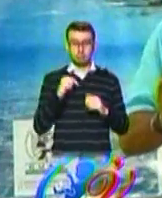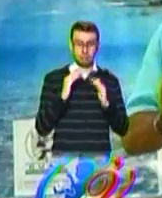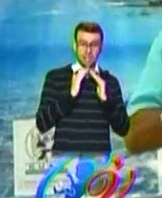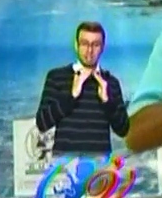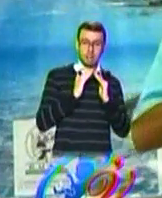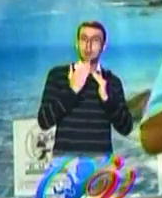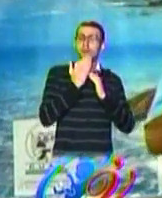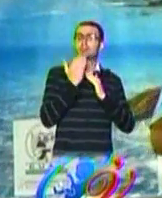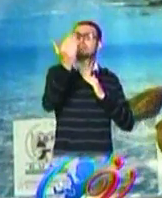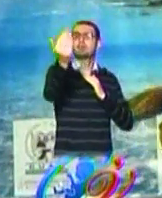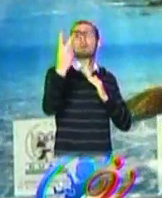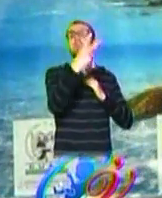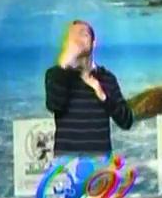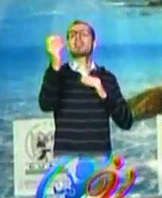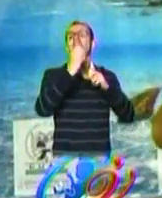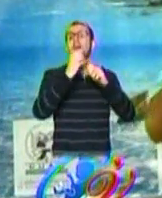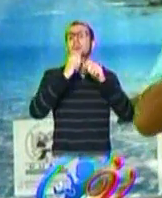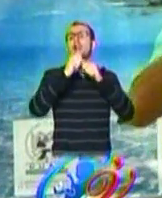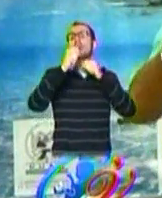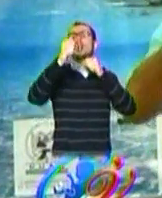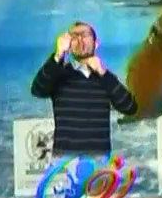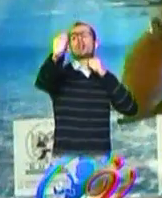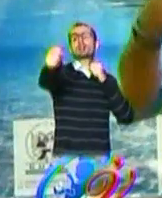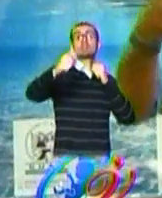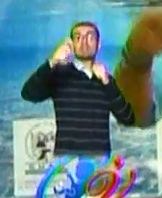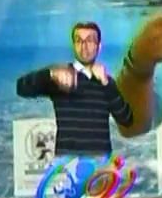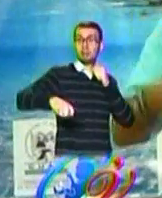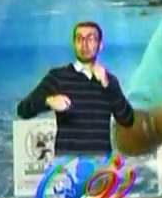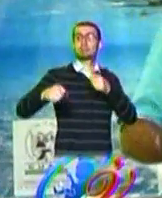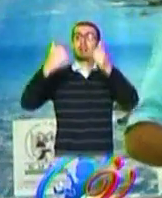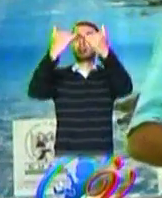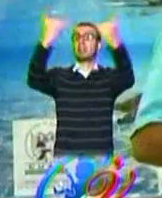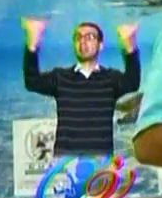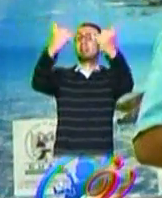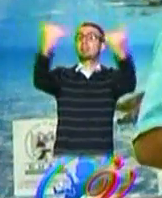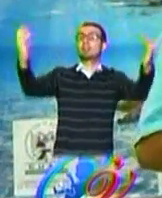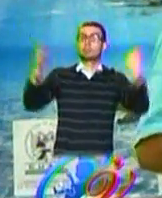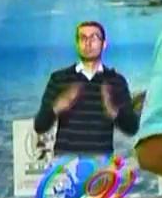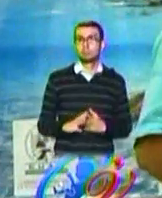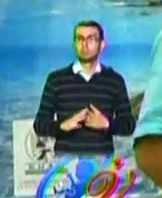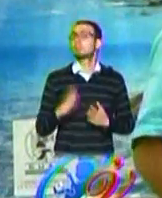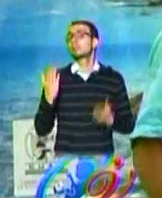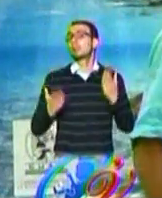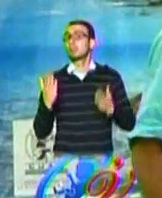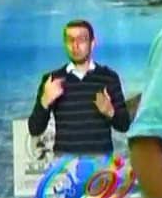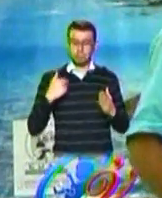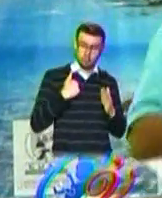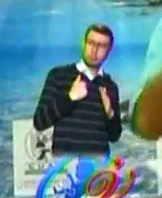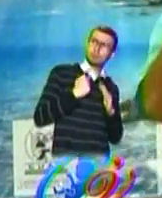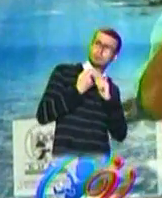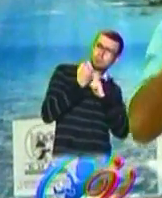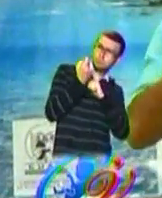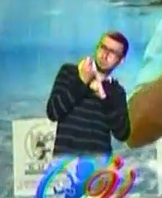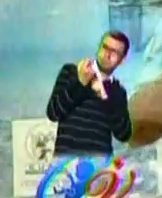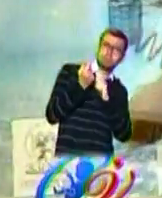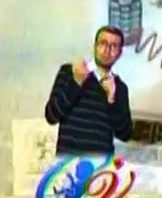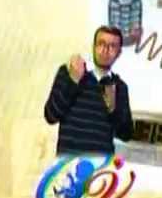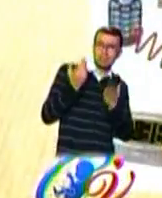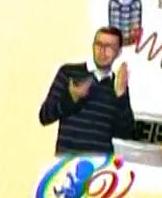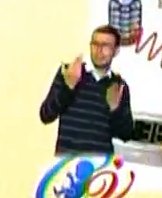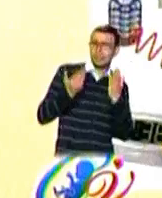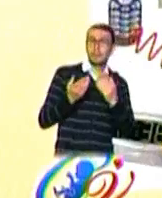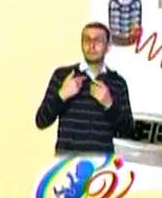vivienda. Entonces el tiempo de exposición que yo tenga empieza a crear en mi organismo